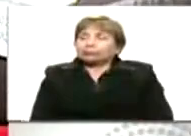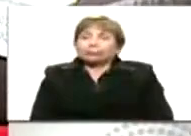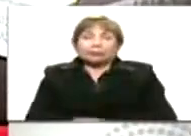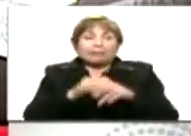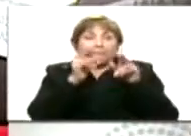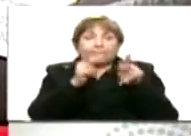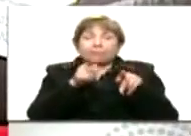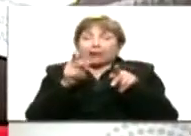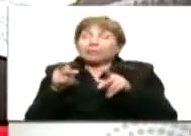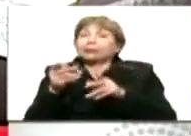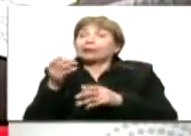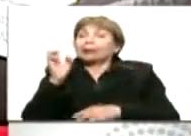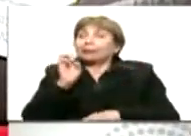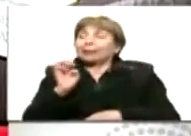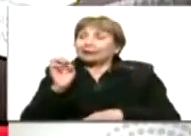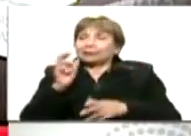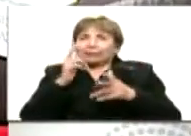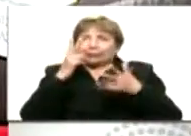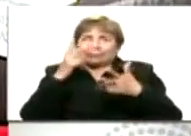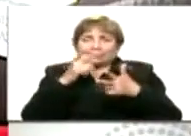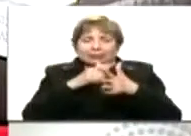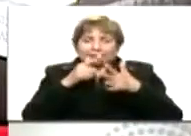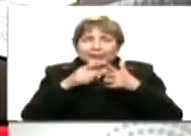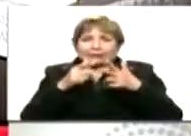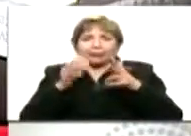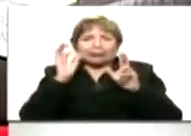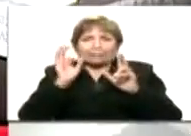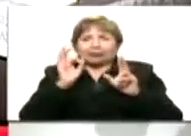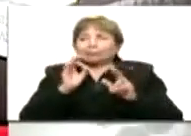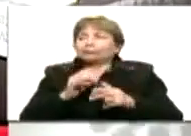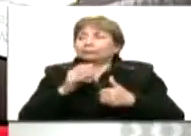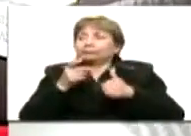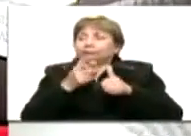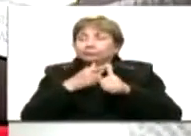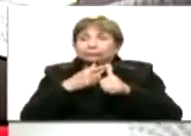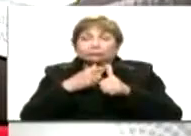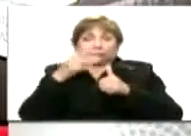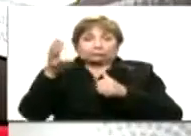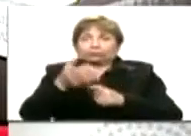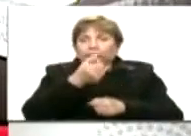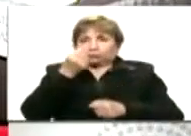plan de emergencia comprende tres elementos claves. Primero, la